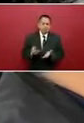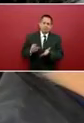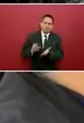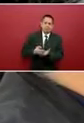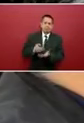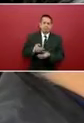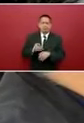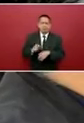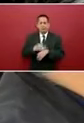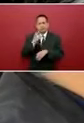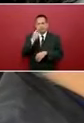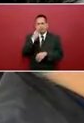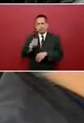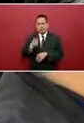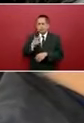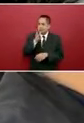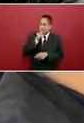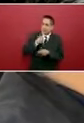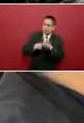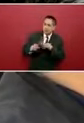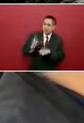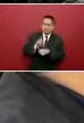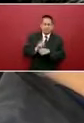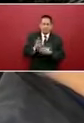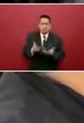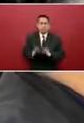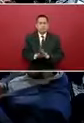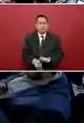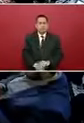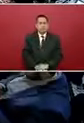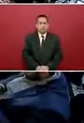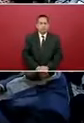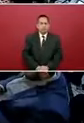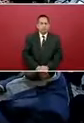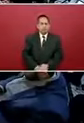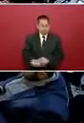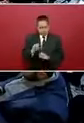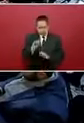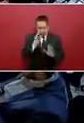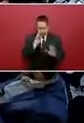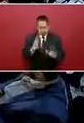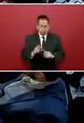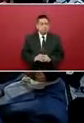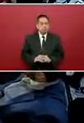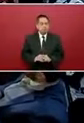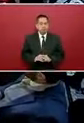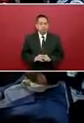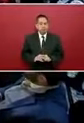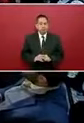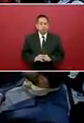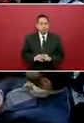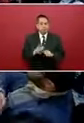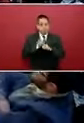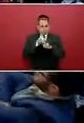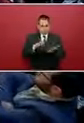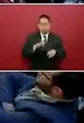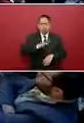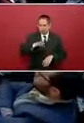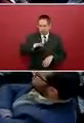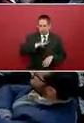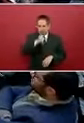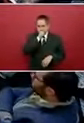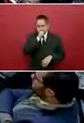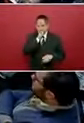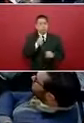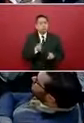por pues por faltar a su labor. Sí, mire, tenemos la información de